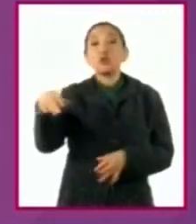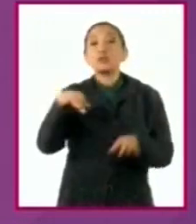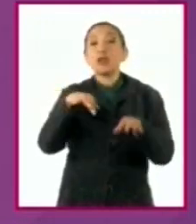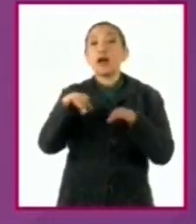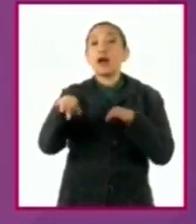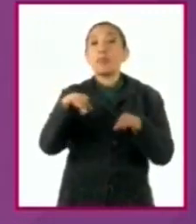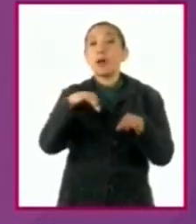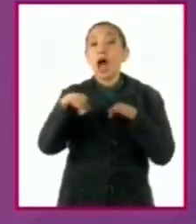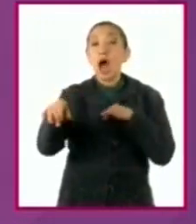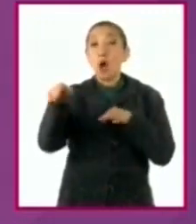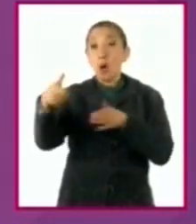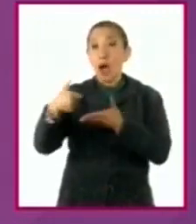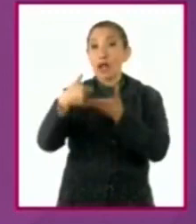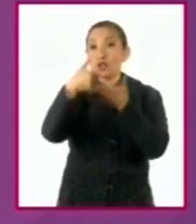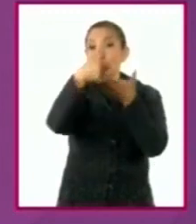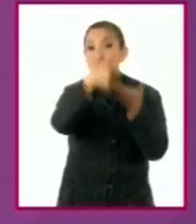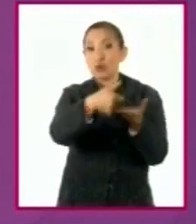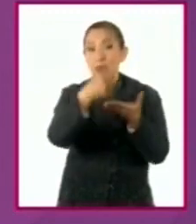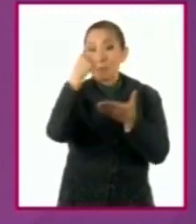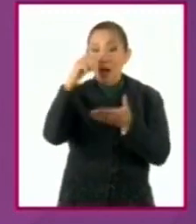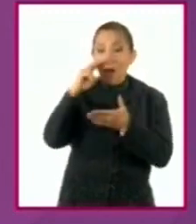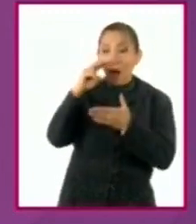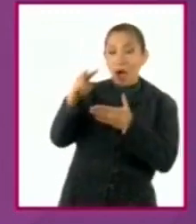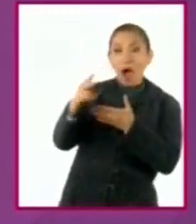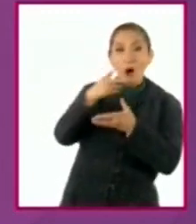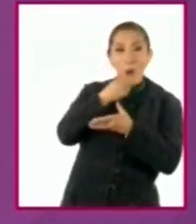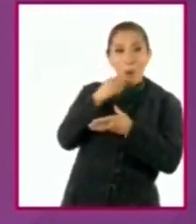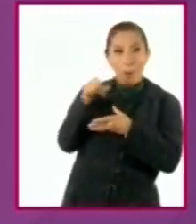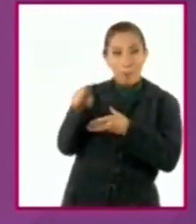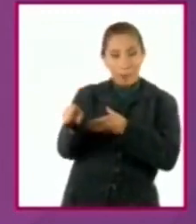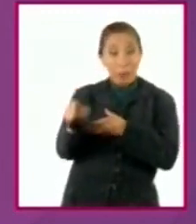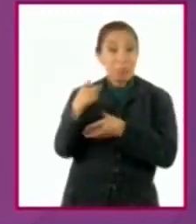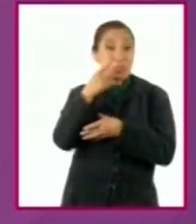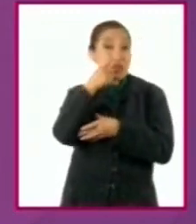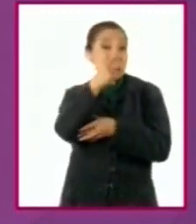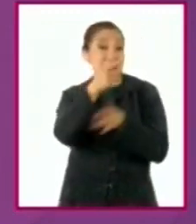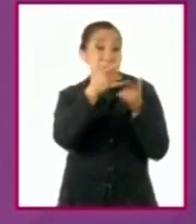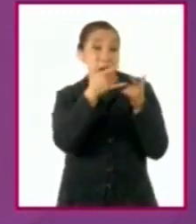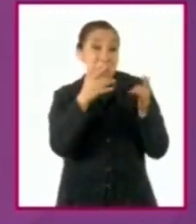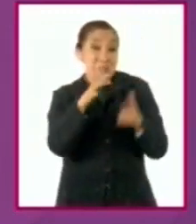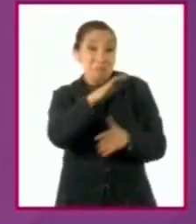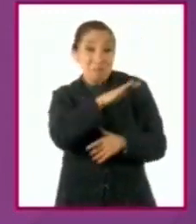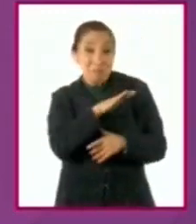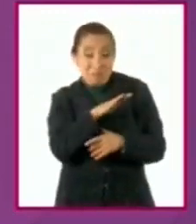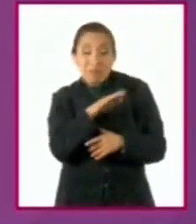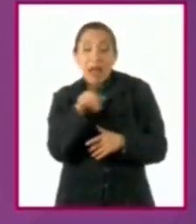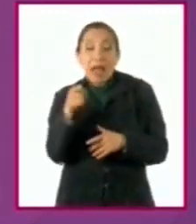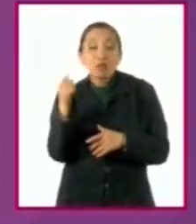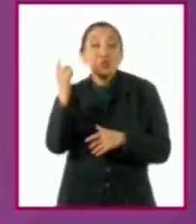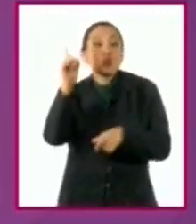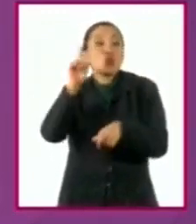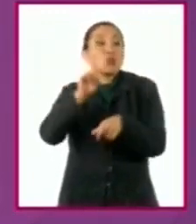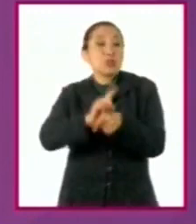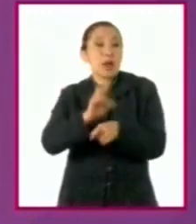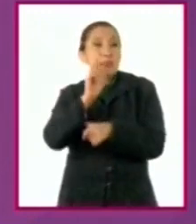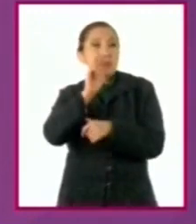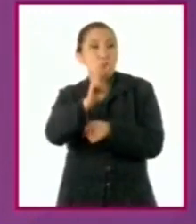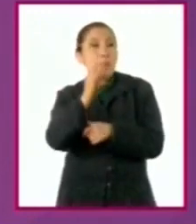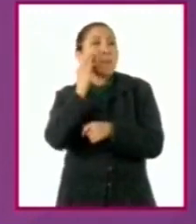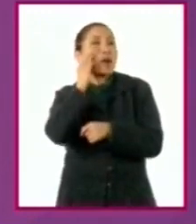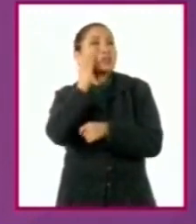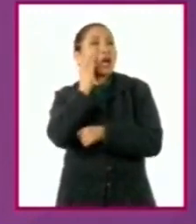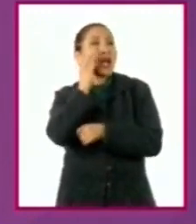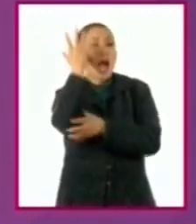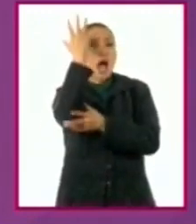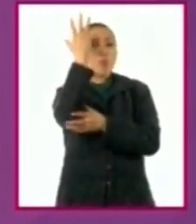lo hizo ser parte del conocimiento de la humanidad, según la anécdota, es que un día vio caer una